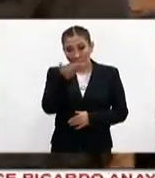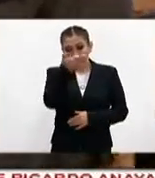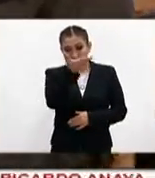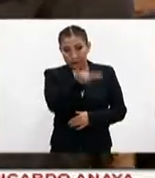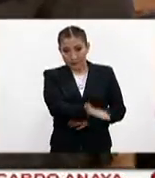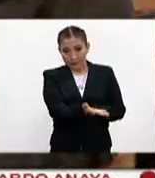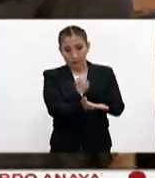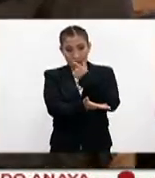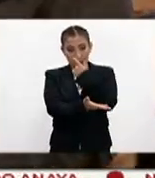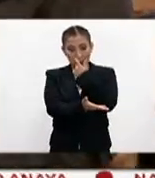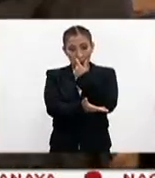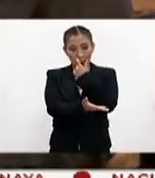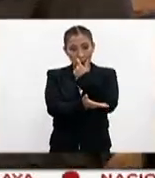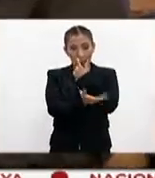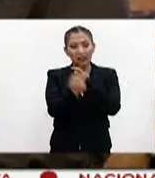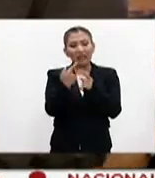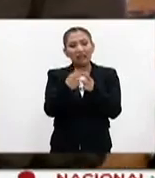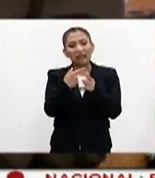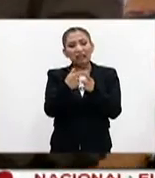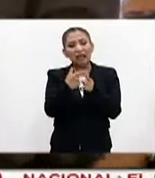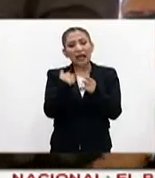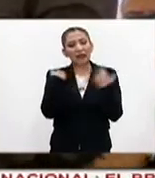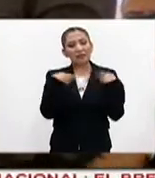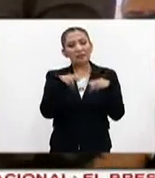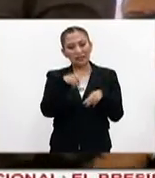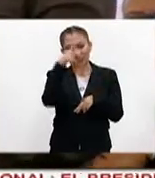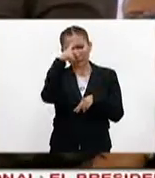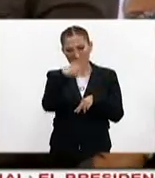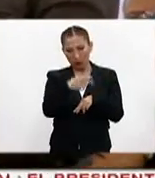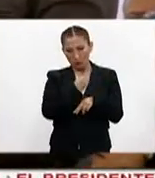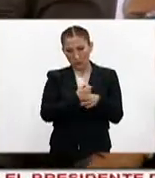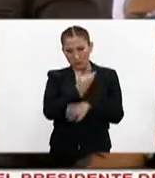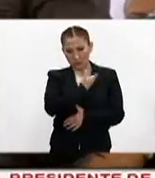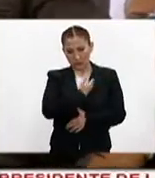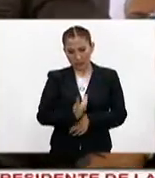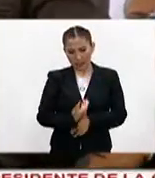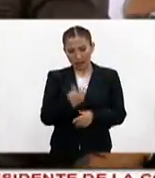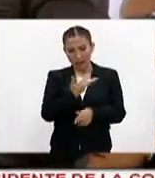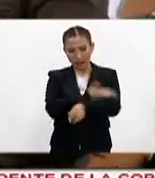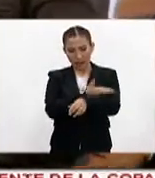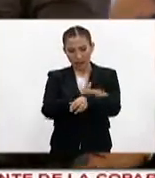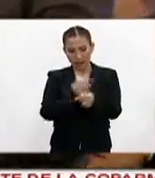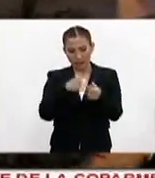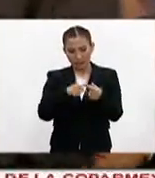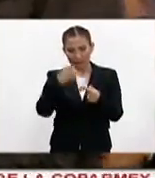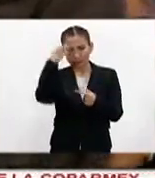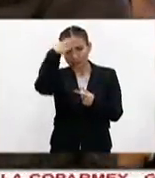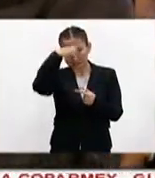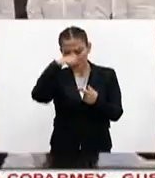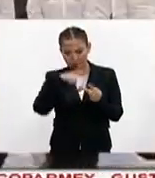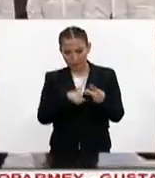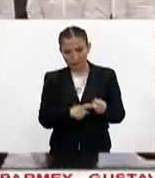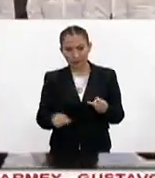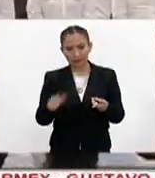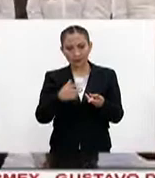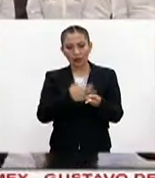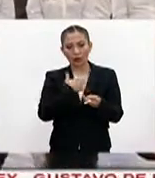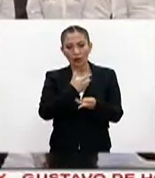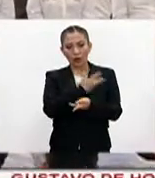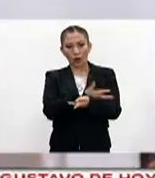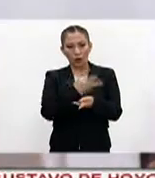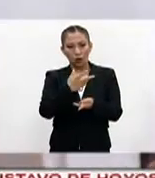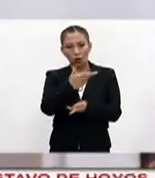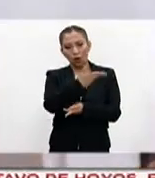demanda en quien habrá de representarle honradez, experiencia,